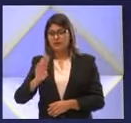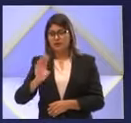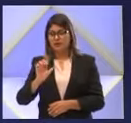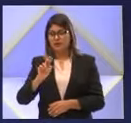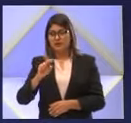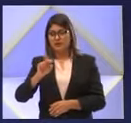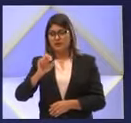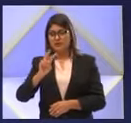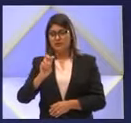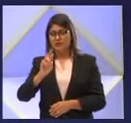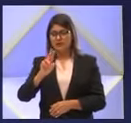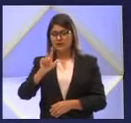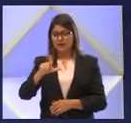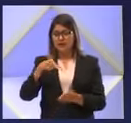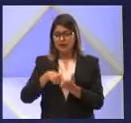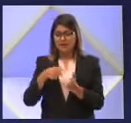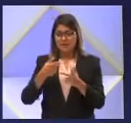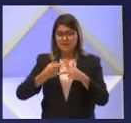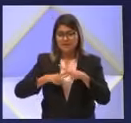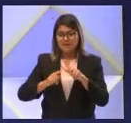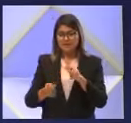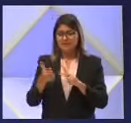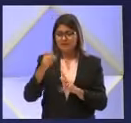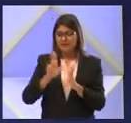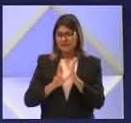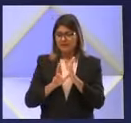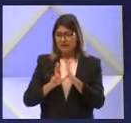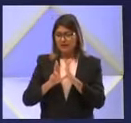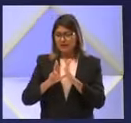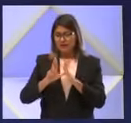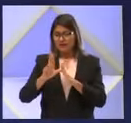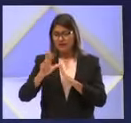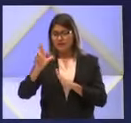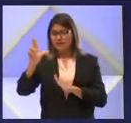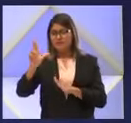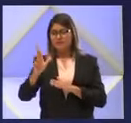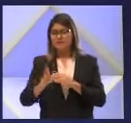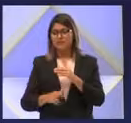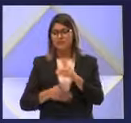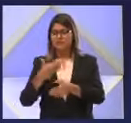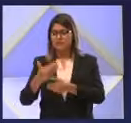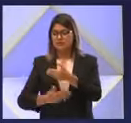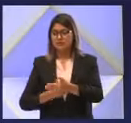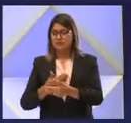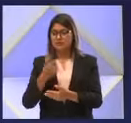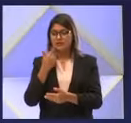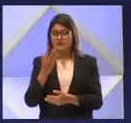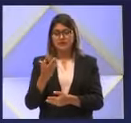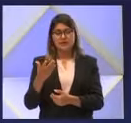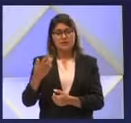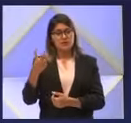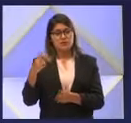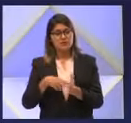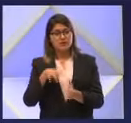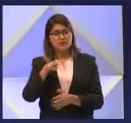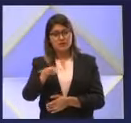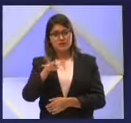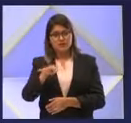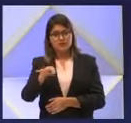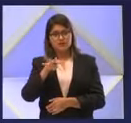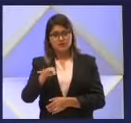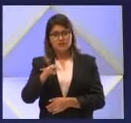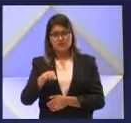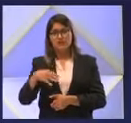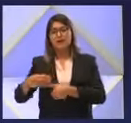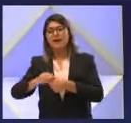y ser liberada del módulo japonés en enero del 2020 es un satélite para probar comunicaciones